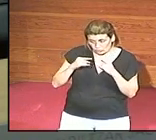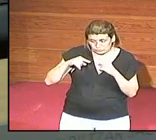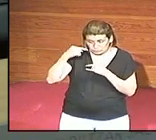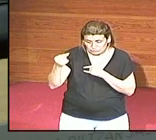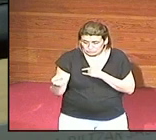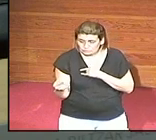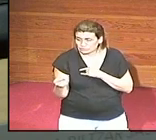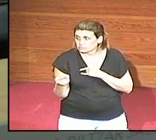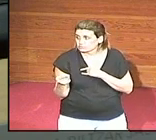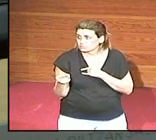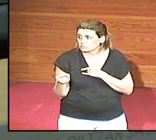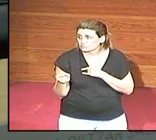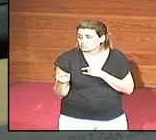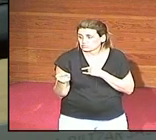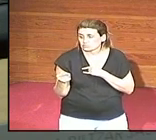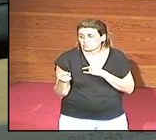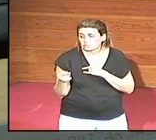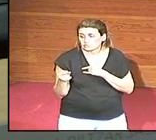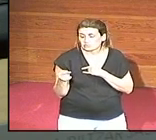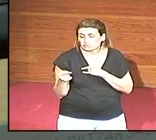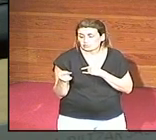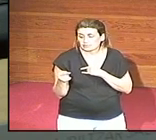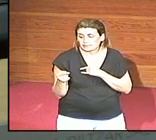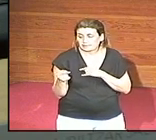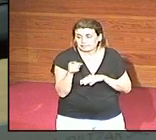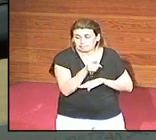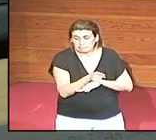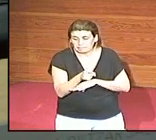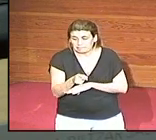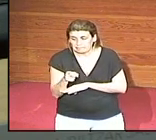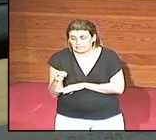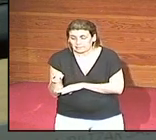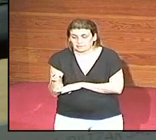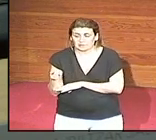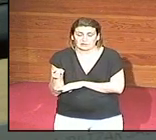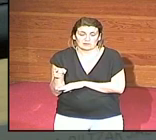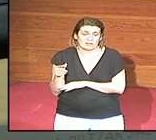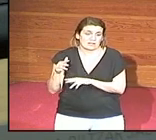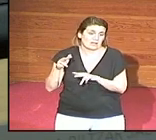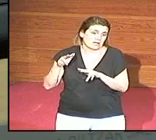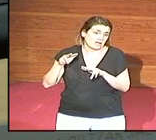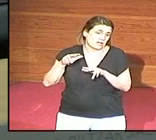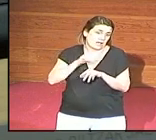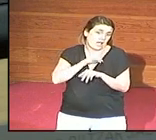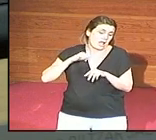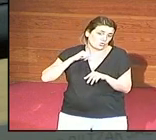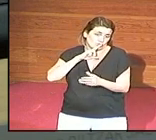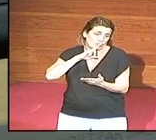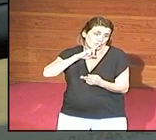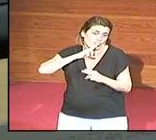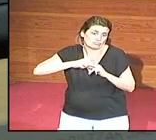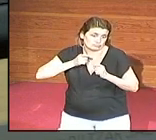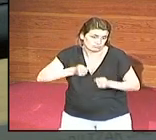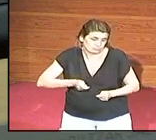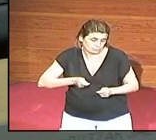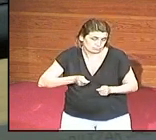de los milicianos de la autodenominada República Popular de Donetsk.